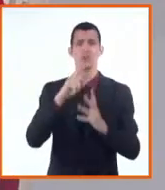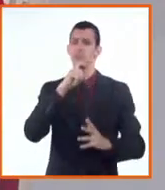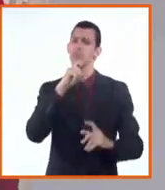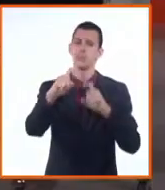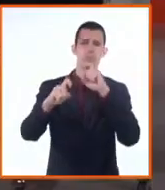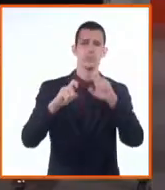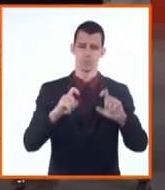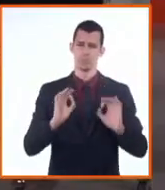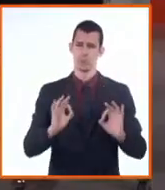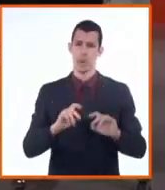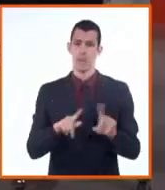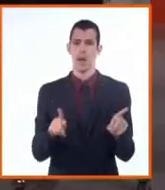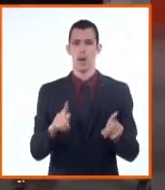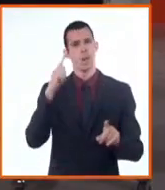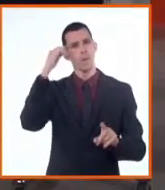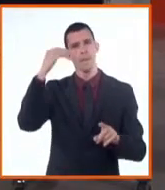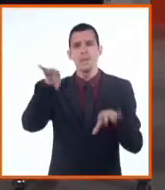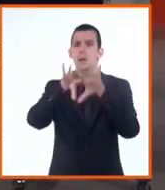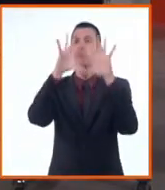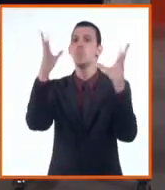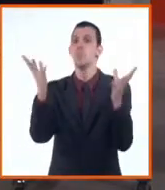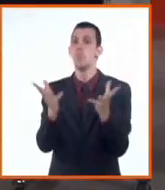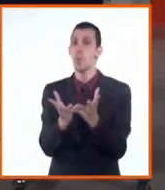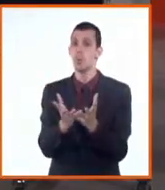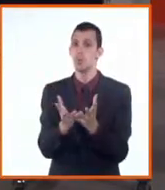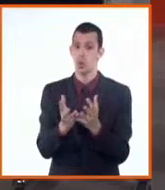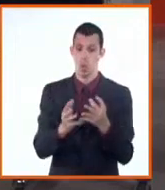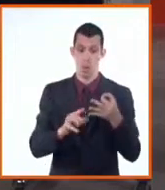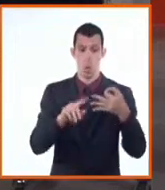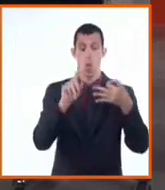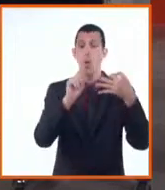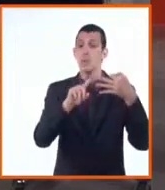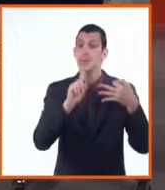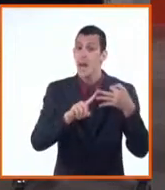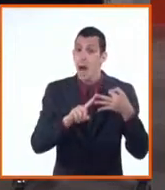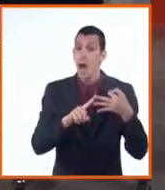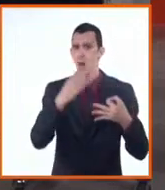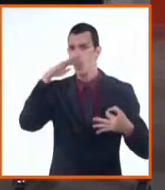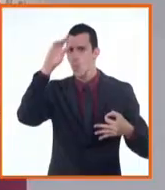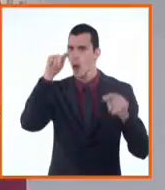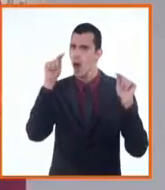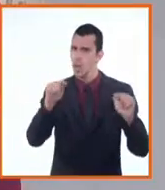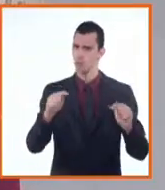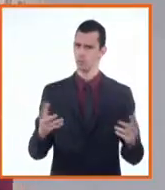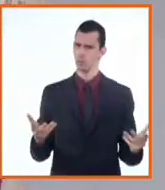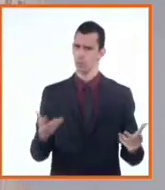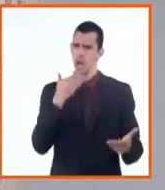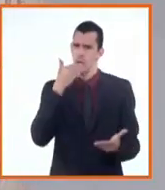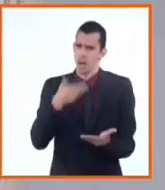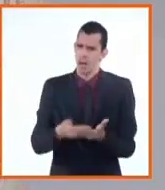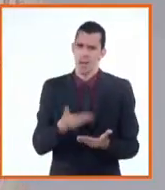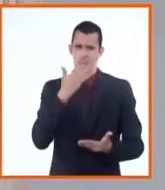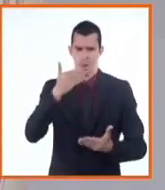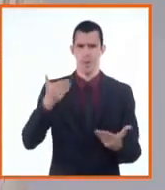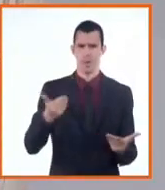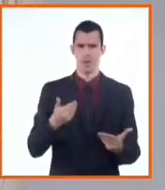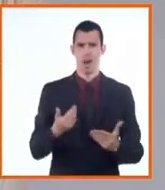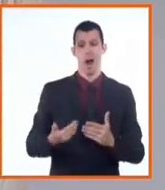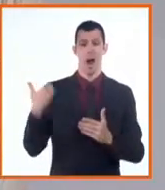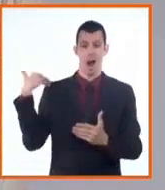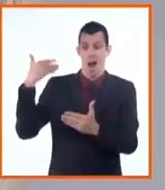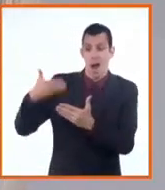un octavo lugar en un ranking mundial decimos seguimos mejorando porque bajamos un punto en el ranking y ya este resultado